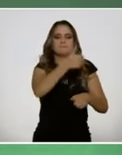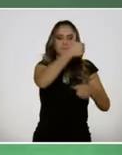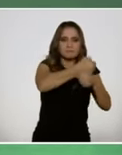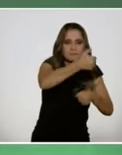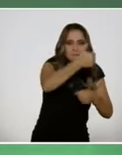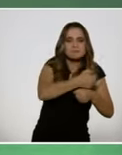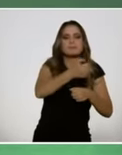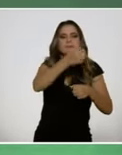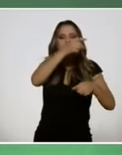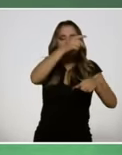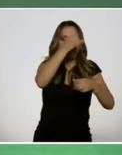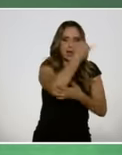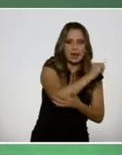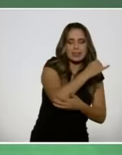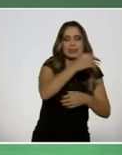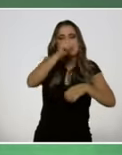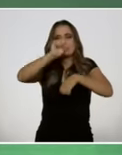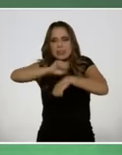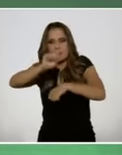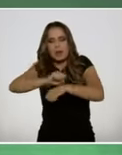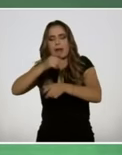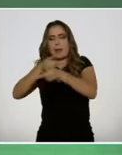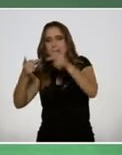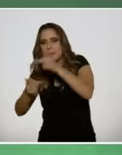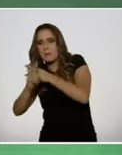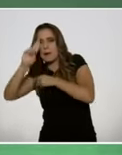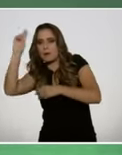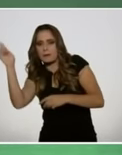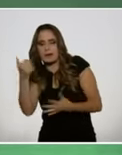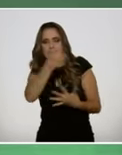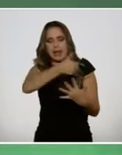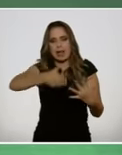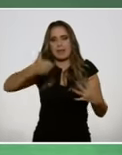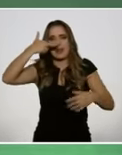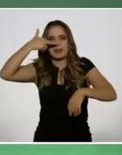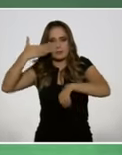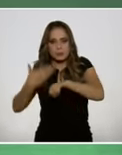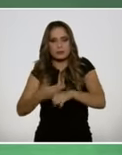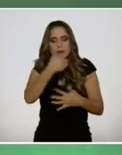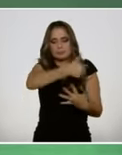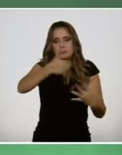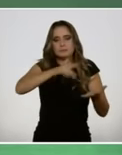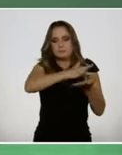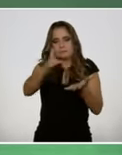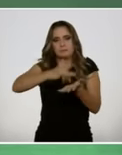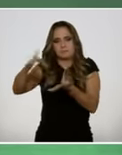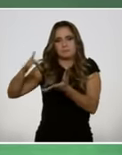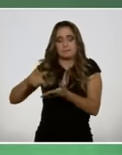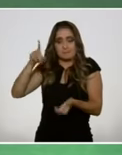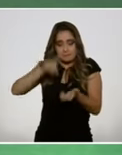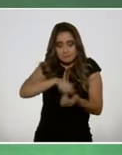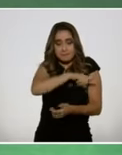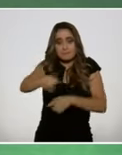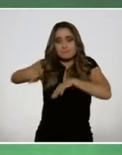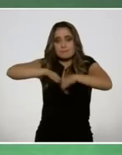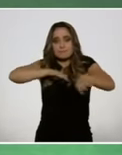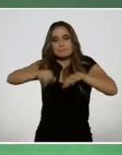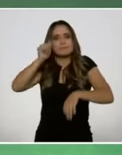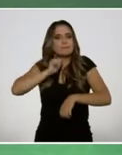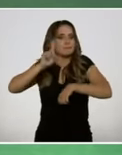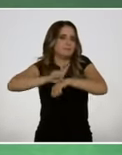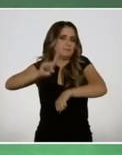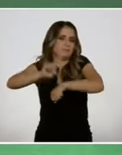superior, de la Ciudad de México, porque aunque no nos vemos diario, a veces sabemos que están trabajando. Gracias